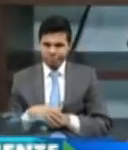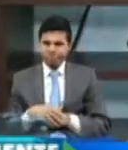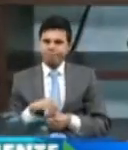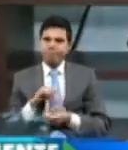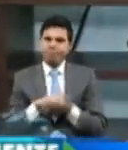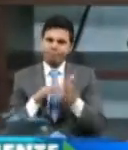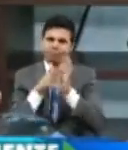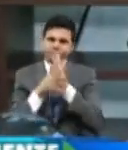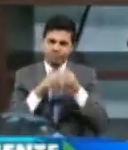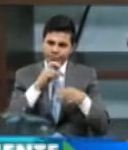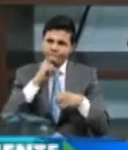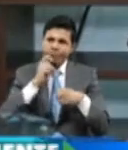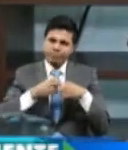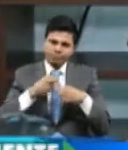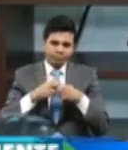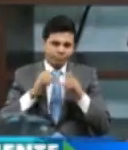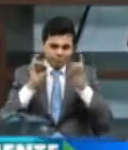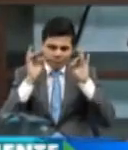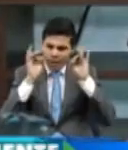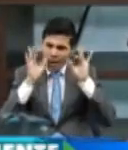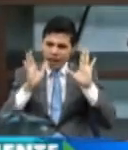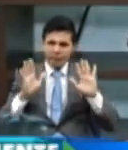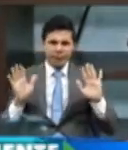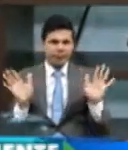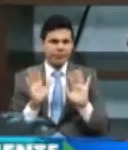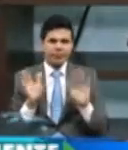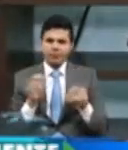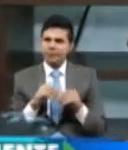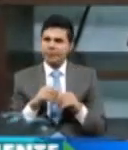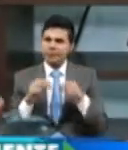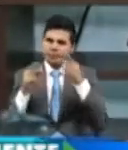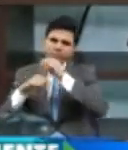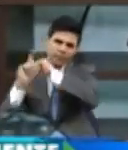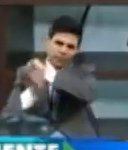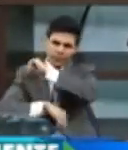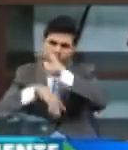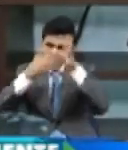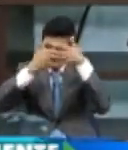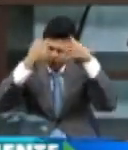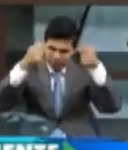historia más cruel de la vida. Que no se lo decía a nadie.